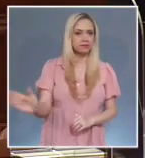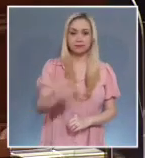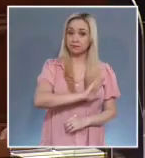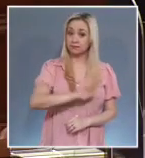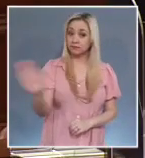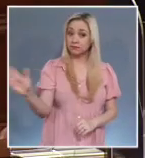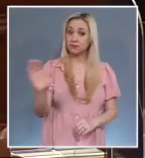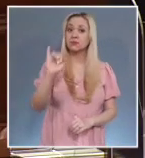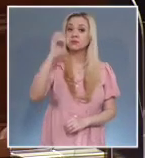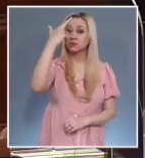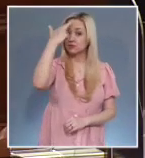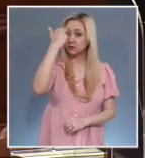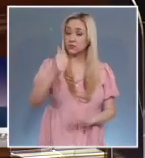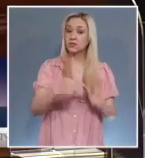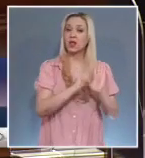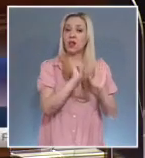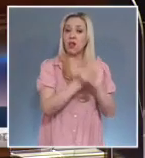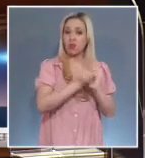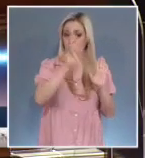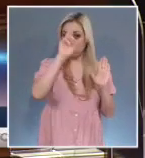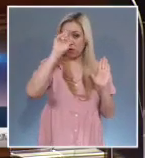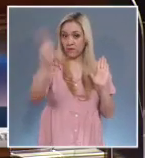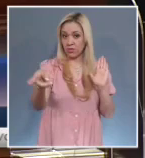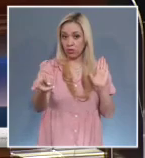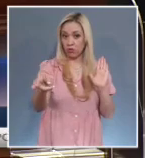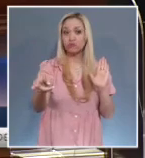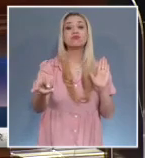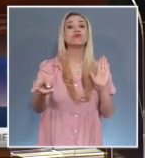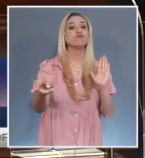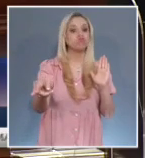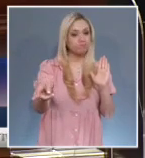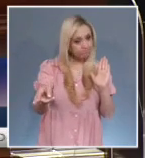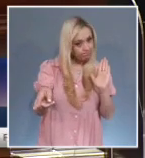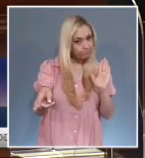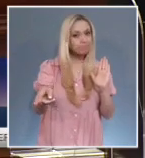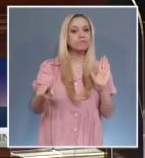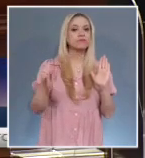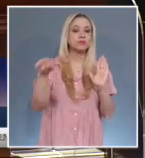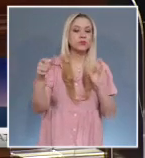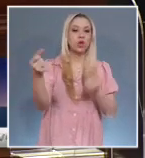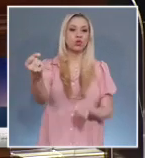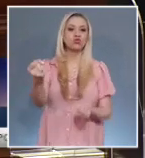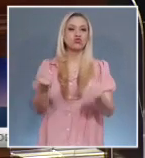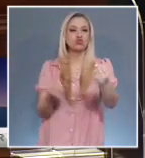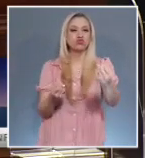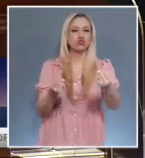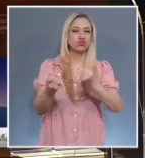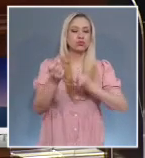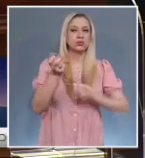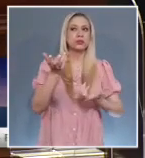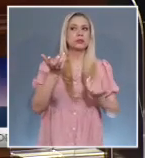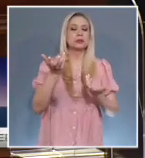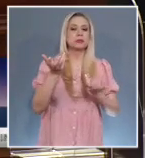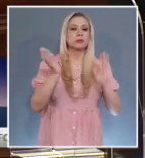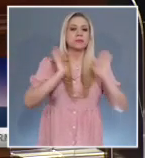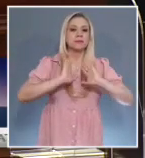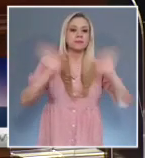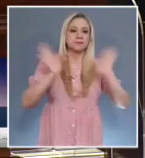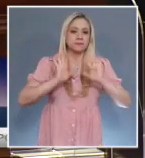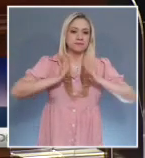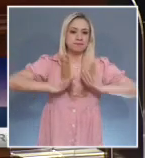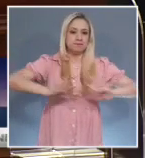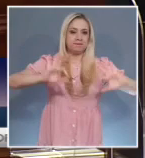es lo suficientemente clara como para que el operador de transporte público tenga certeza de que si transmite o